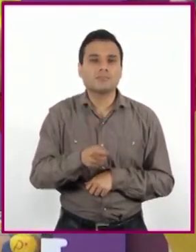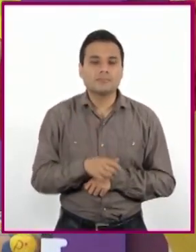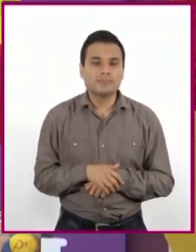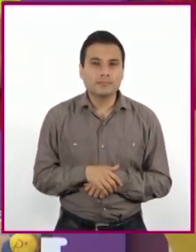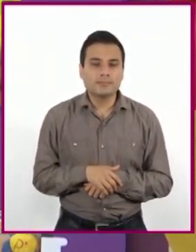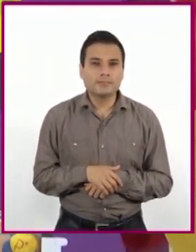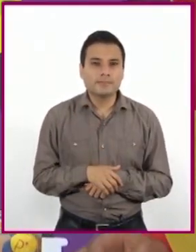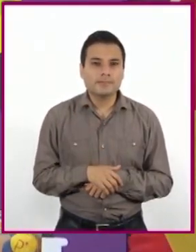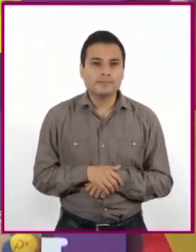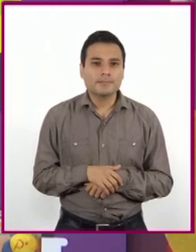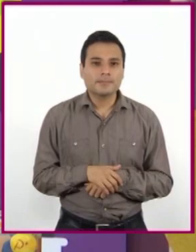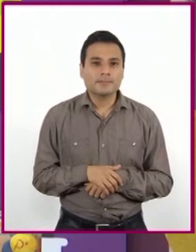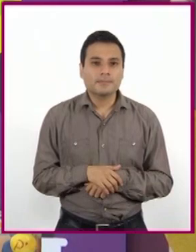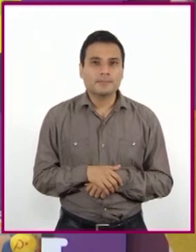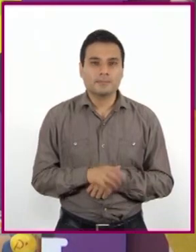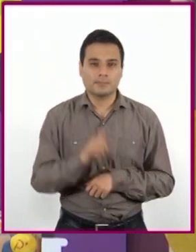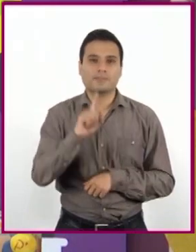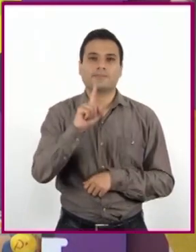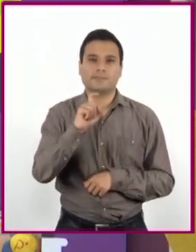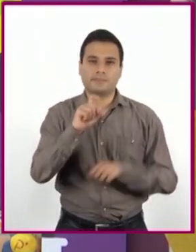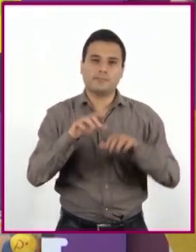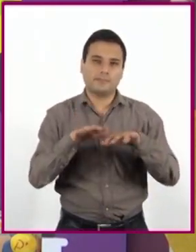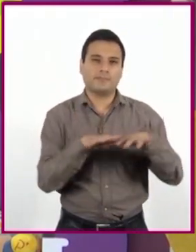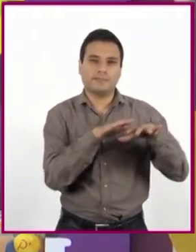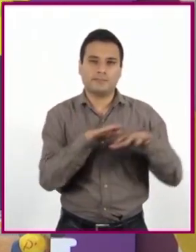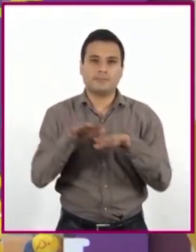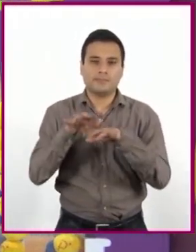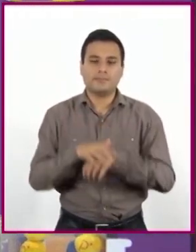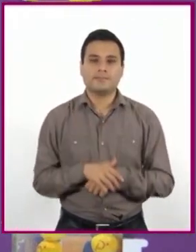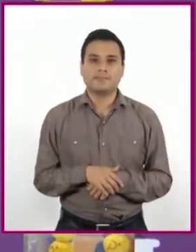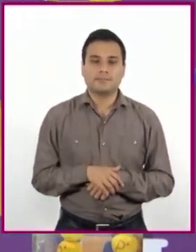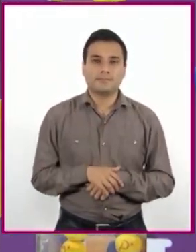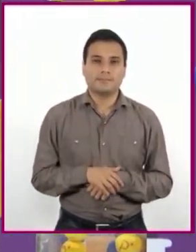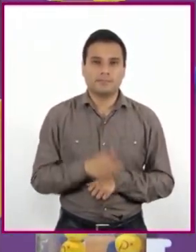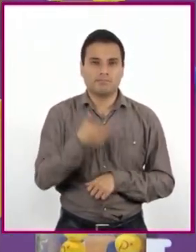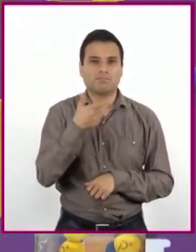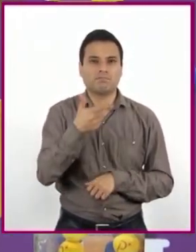maestra. Para líquido, una G